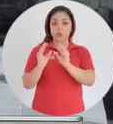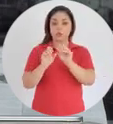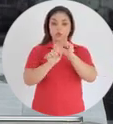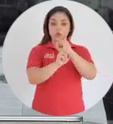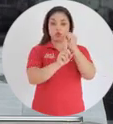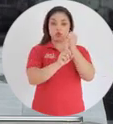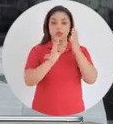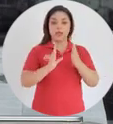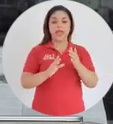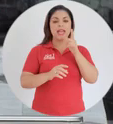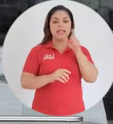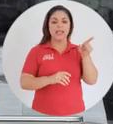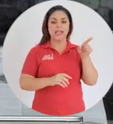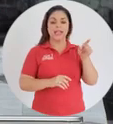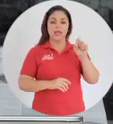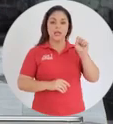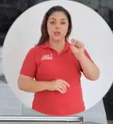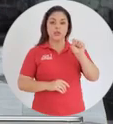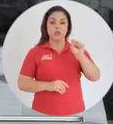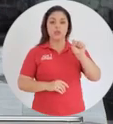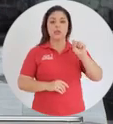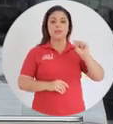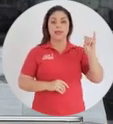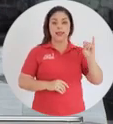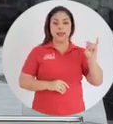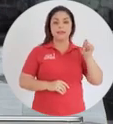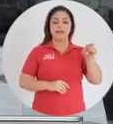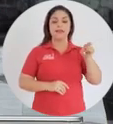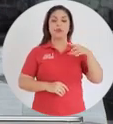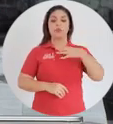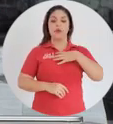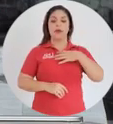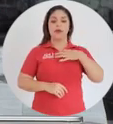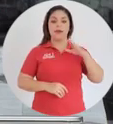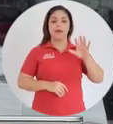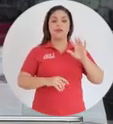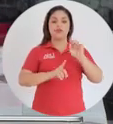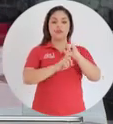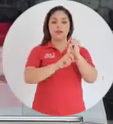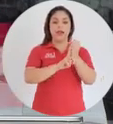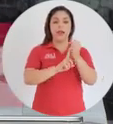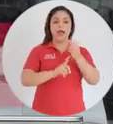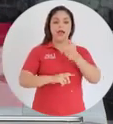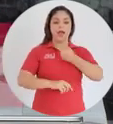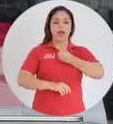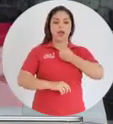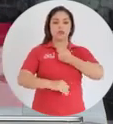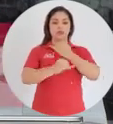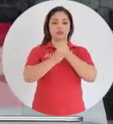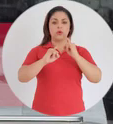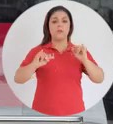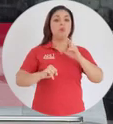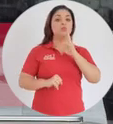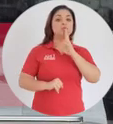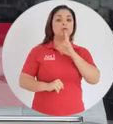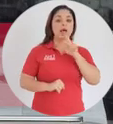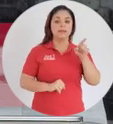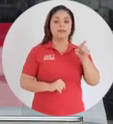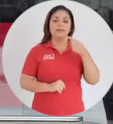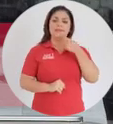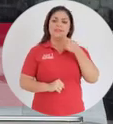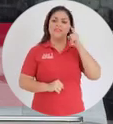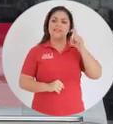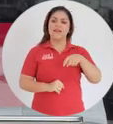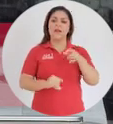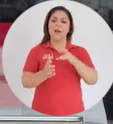Eugenio Sosa Iglesias, quien es sociólogo de la Universidad Autónoma de Honduras y quien considera que deben aprovecharse más espacios